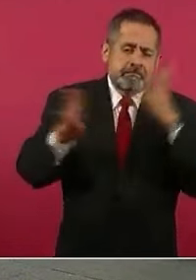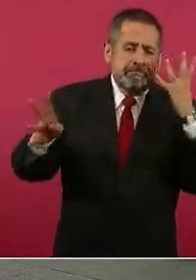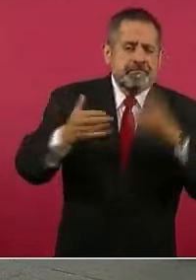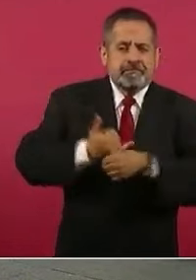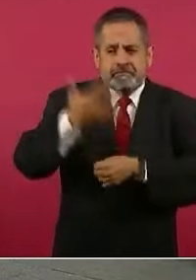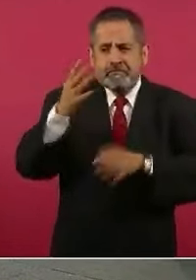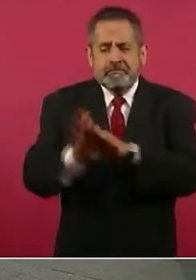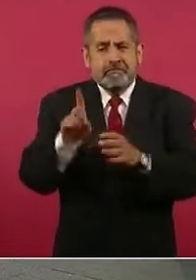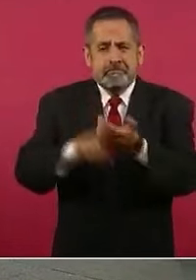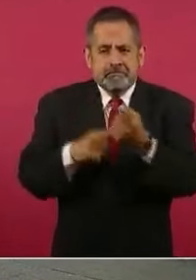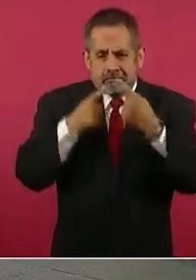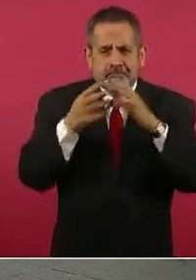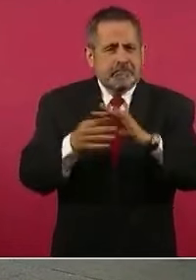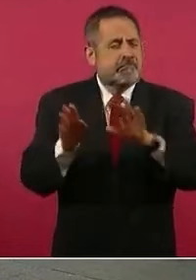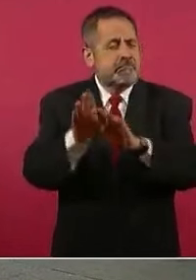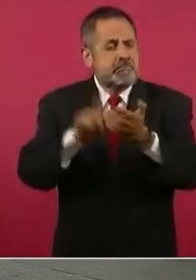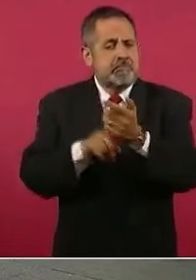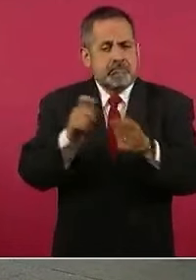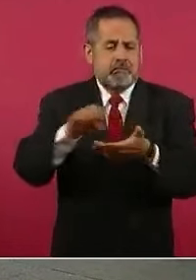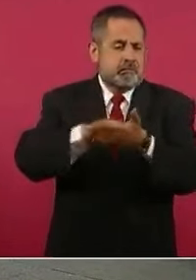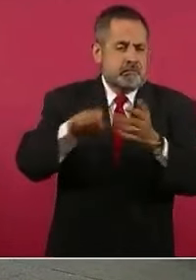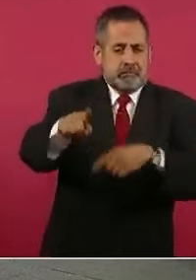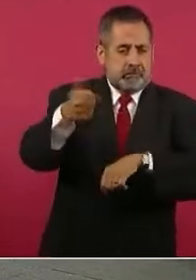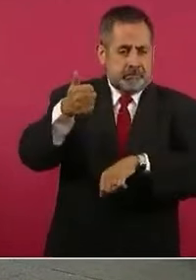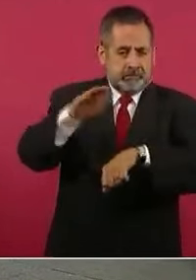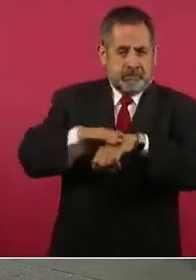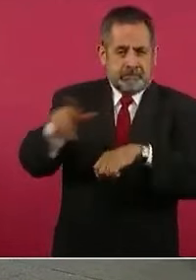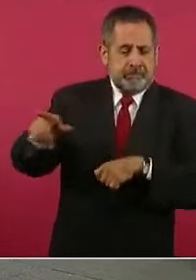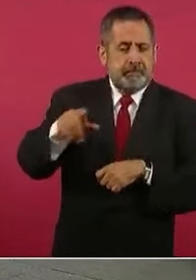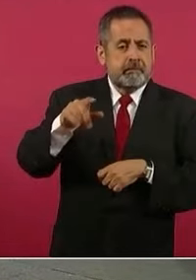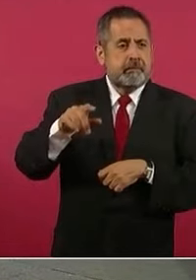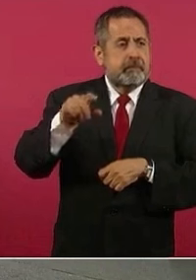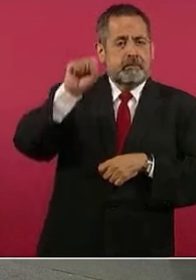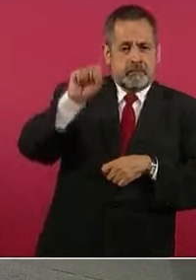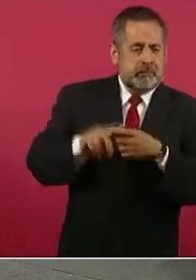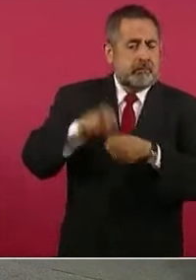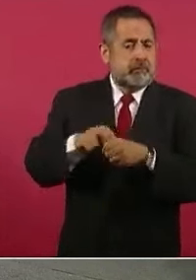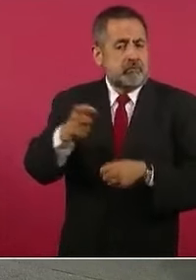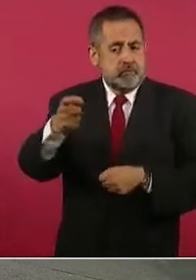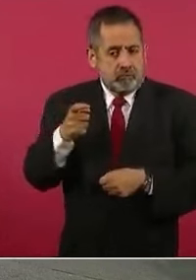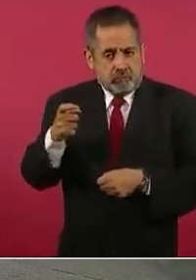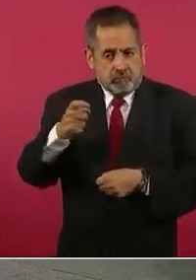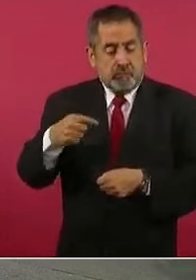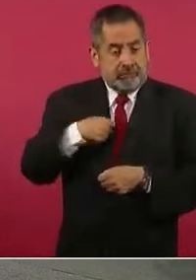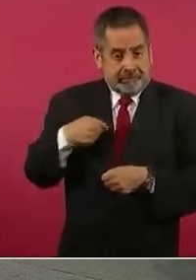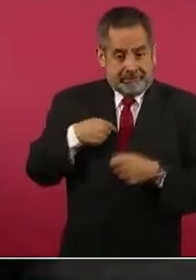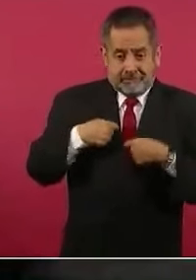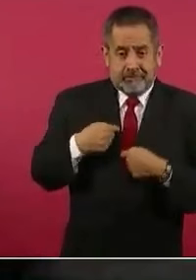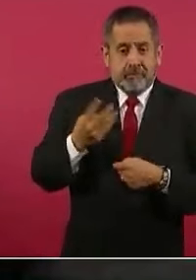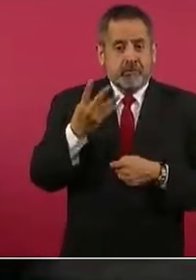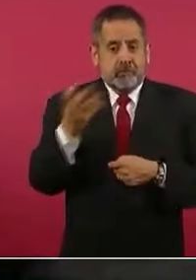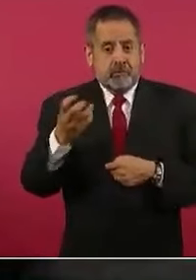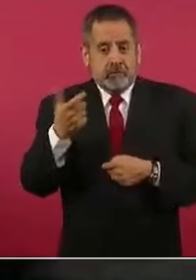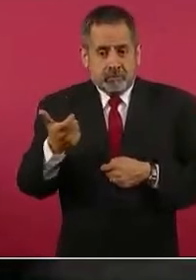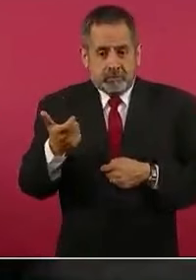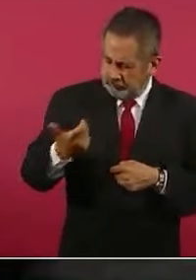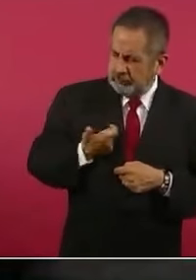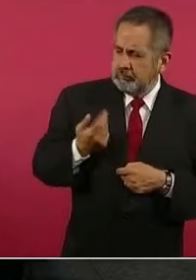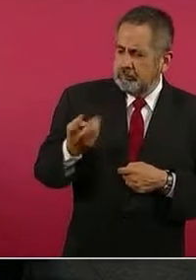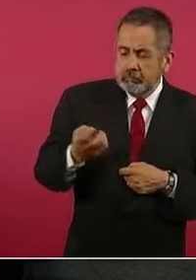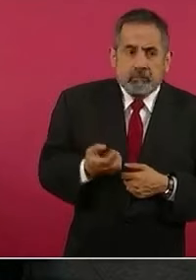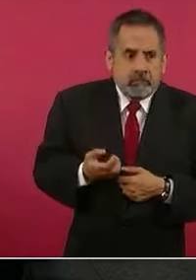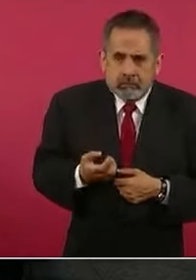a haber gestores. Yo le puedo mencionar el tema de la administración fiscal del sur de la Ciudad de México, ubicada en Xochimilco, que me tocó que a mí por 400 pesos me sacaban la